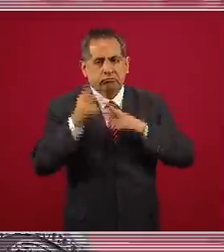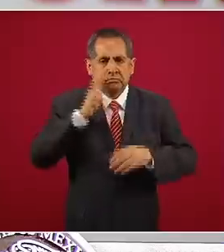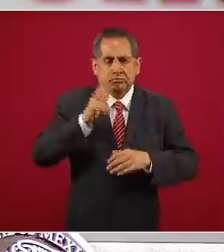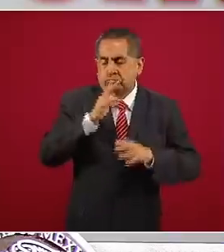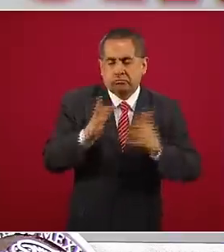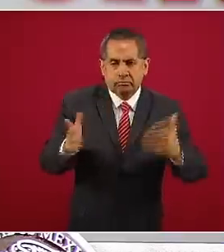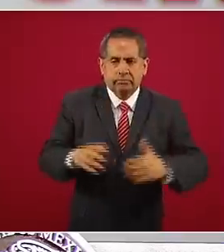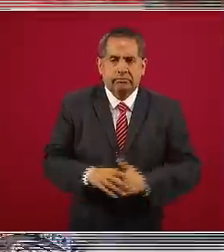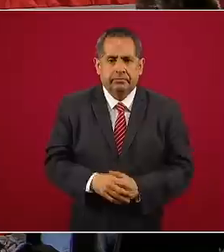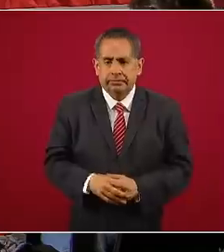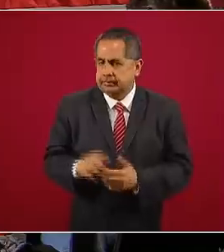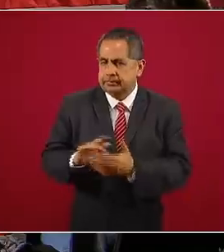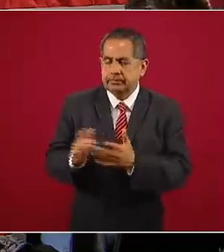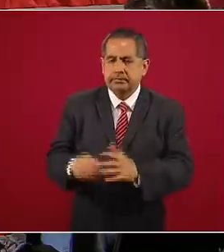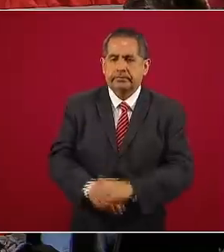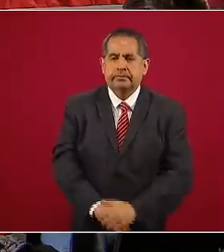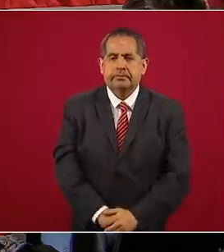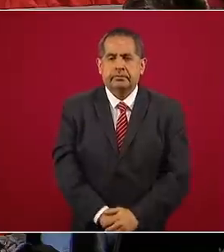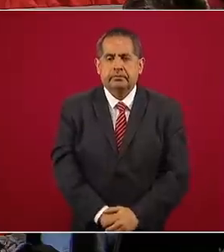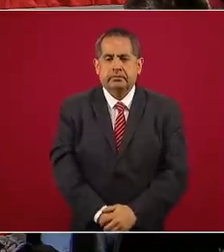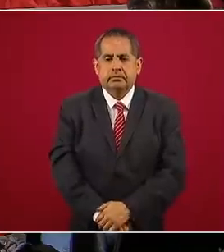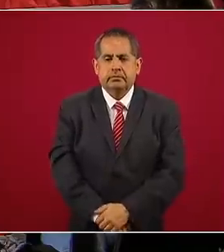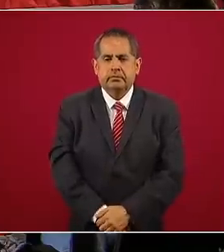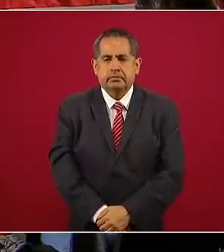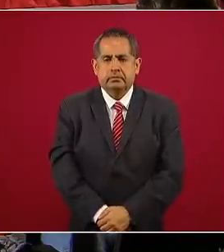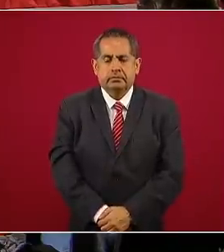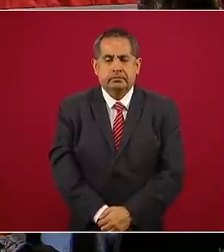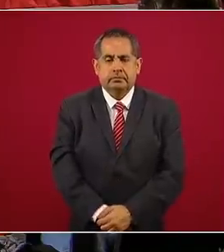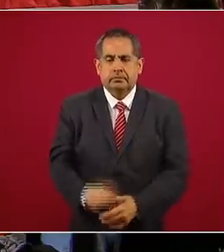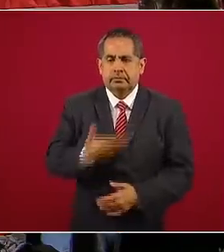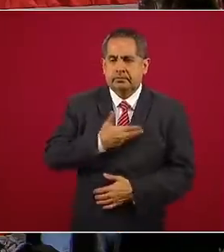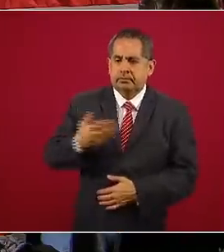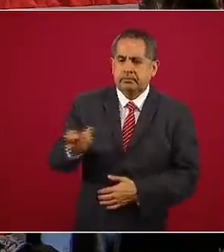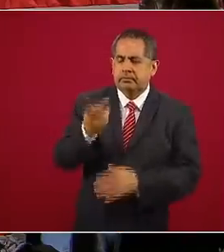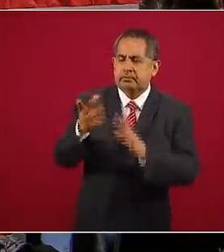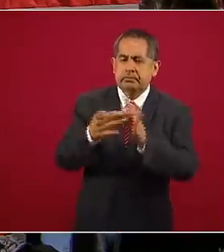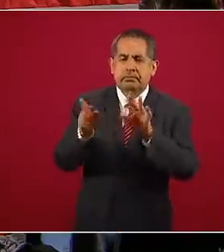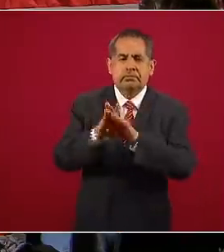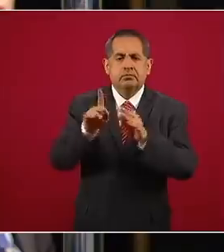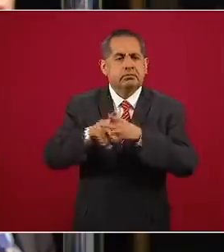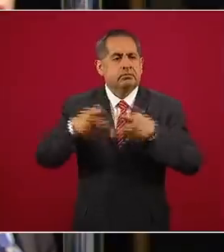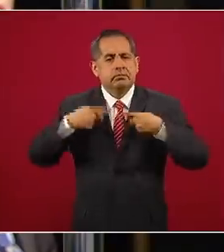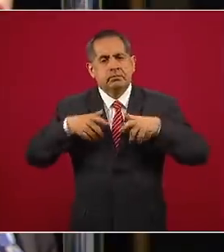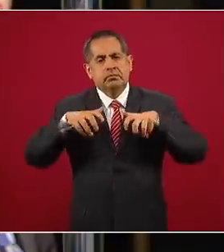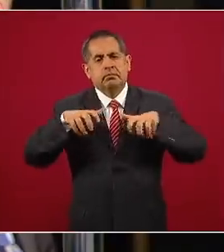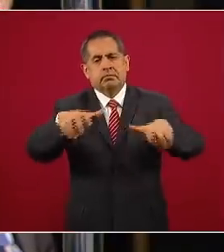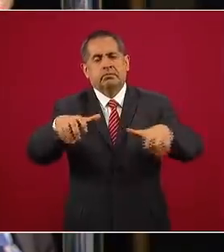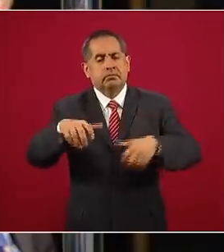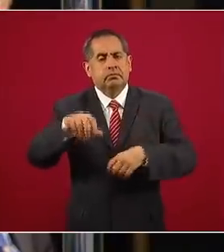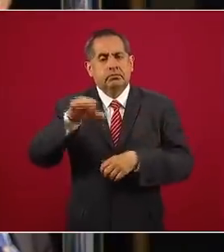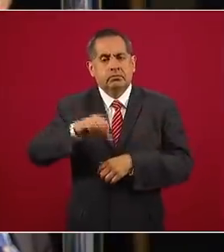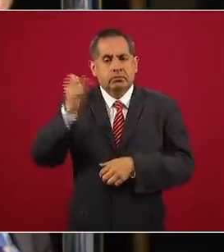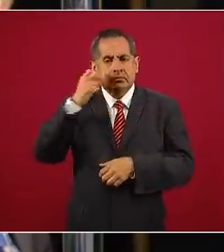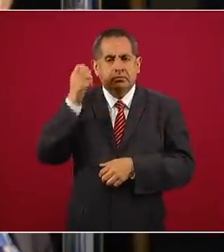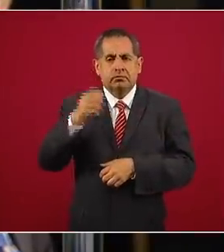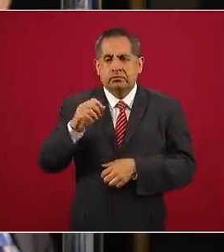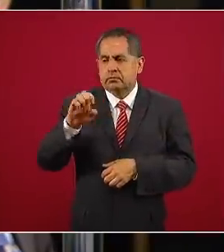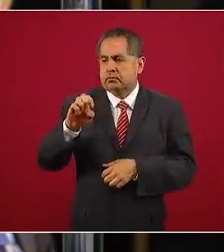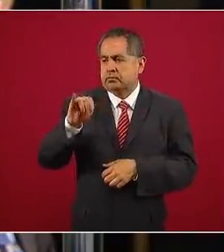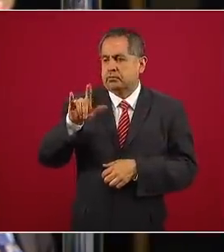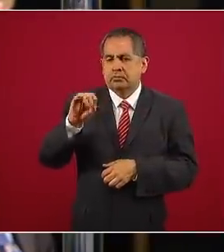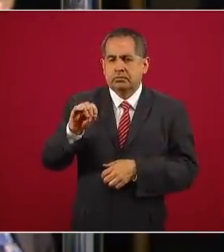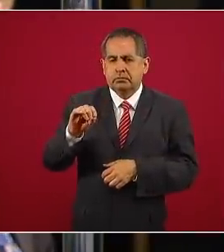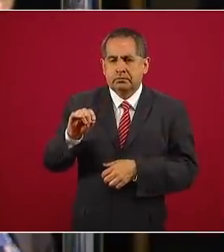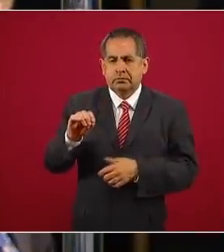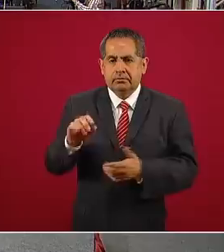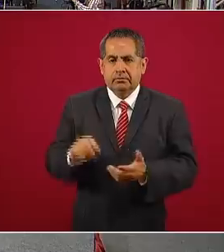laboratorio muchas gracias nada más robarle un comentario sobre la audiencia que va a tener esta mañana emilio loja